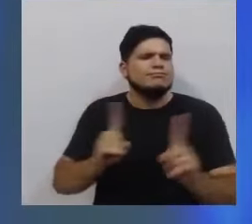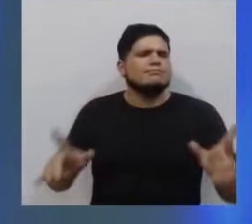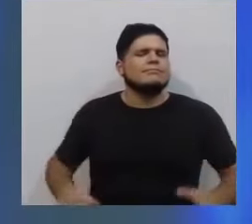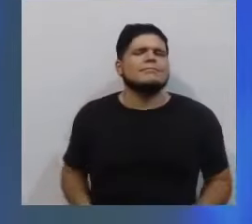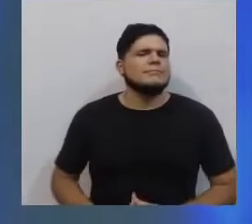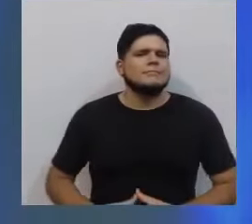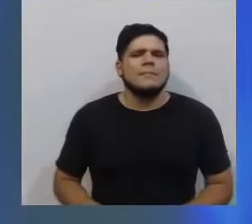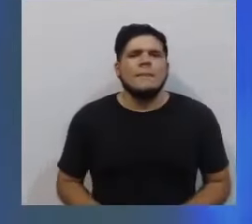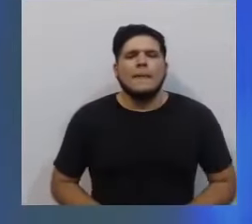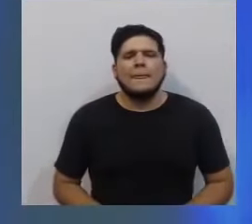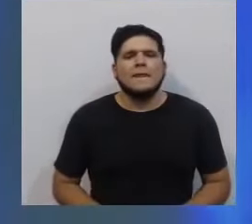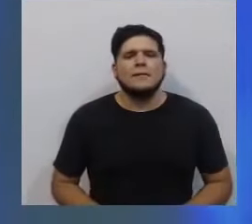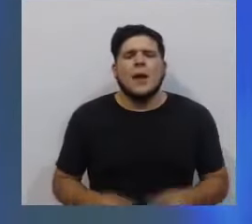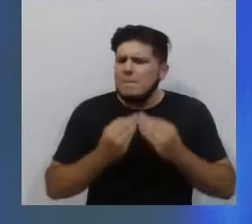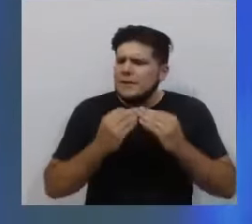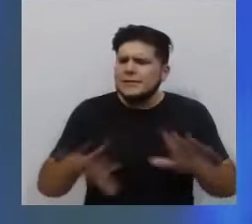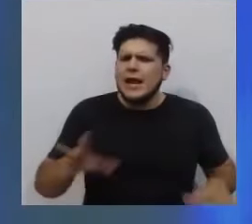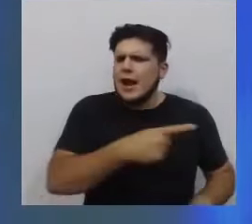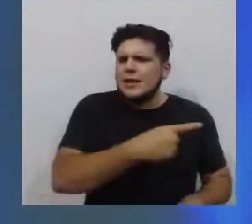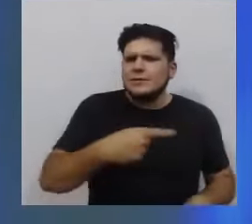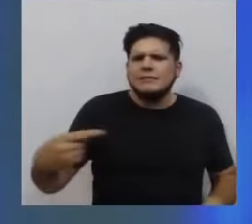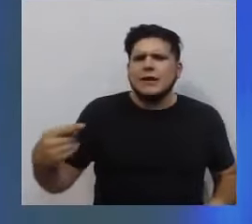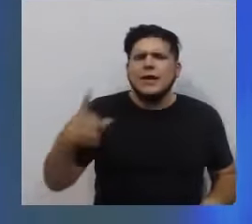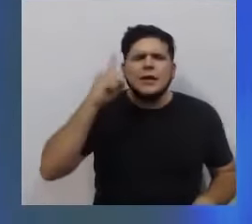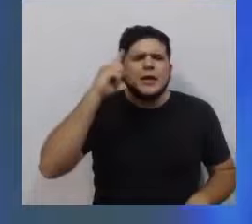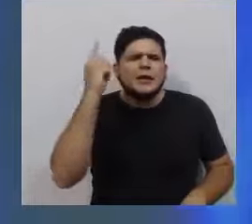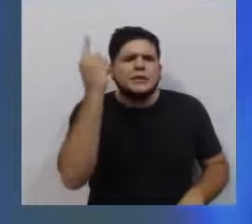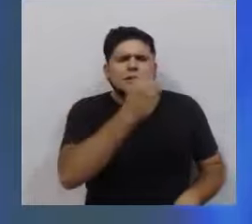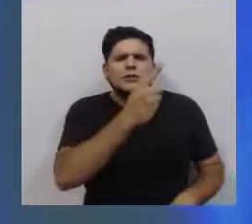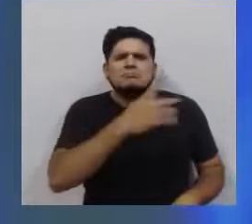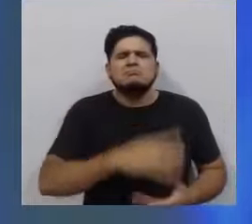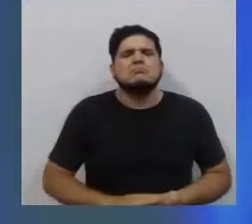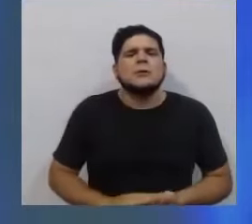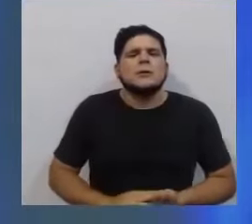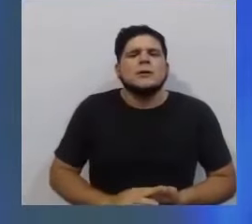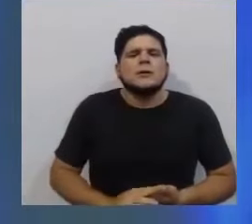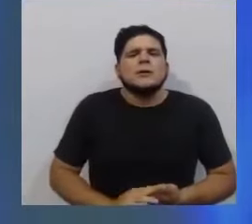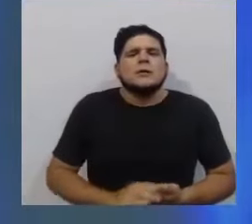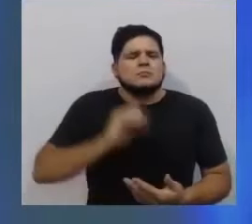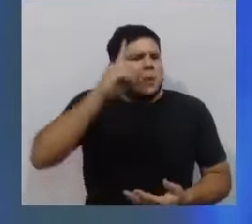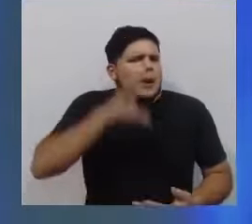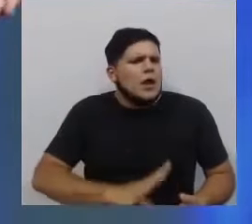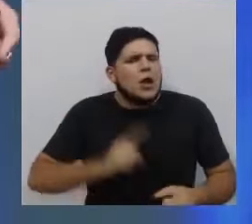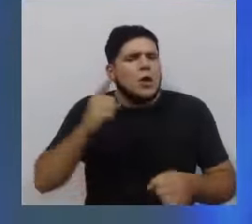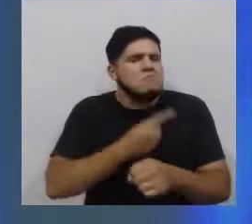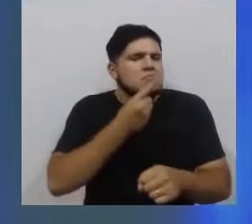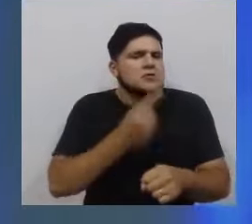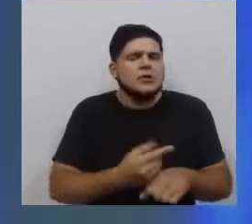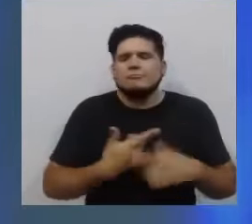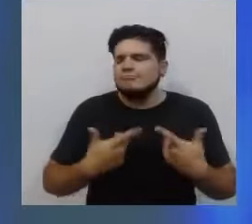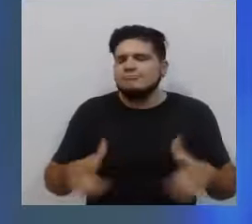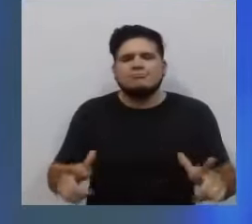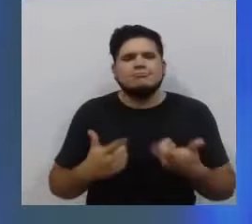creyendo en un dios de lo imposible ahora cuando excluimos a dios y emprendemos cosas